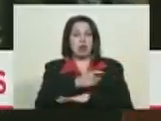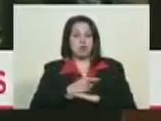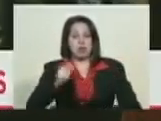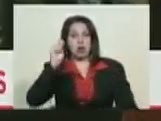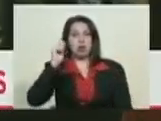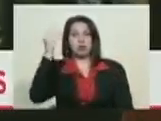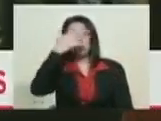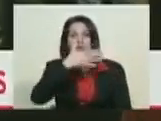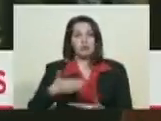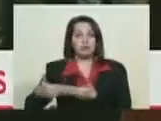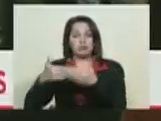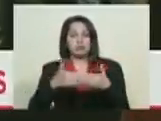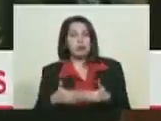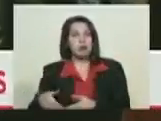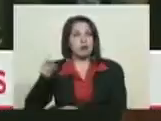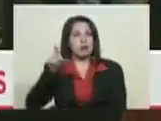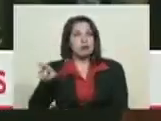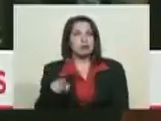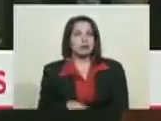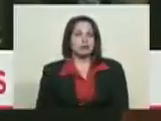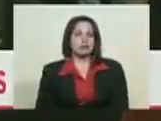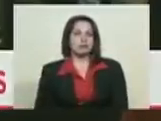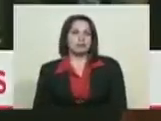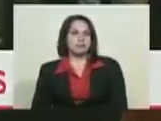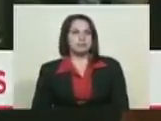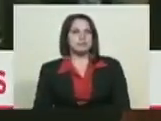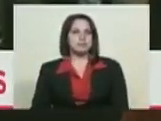Trump, está el imperialismo norteamericano.